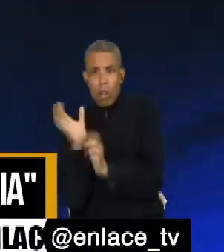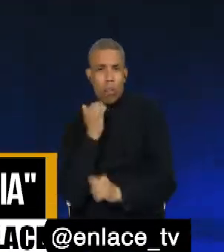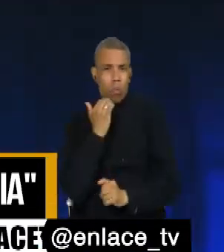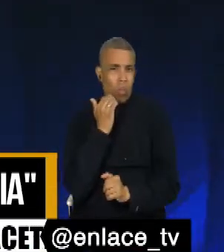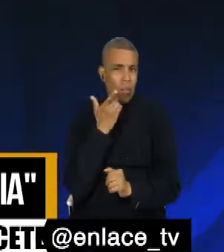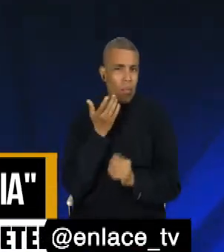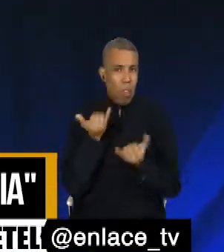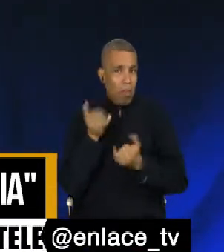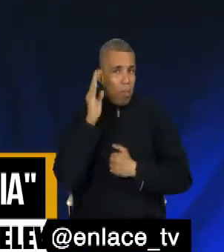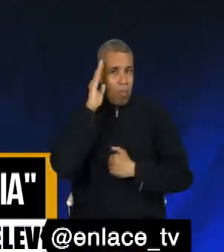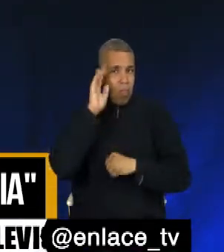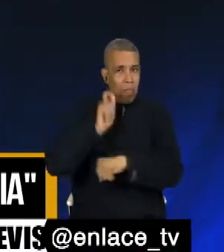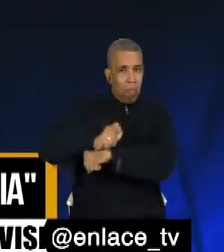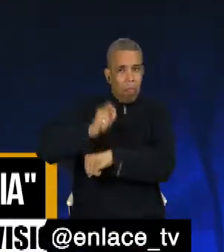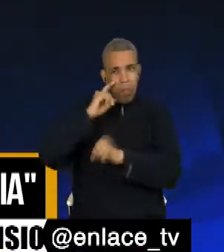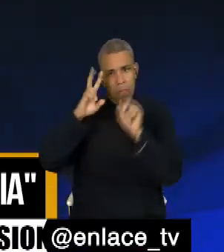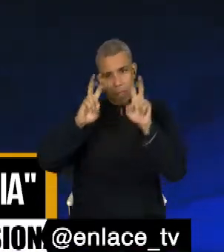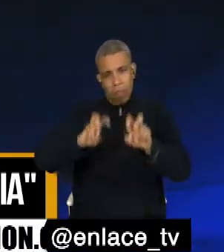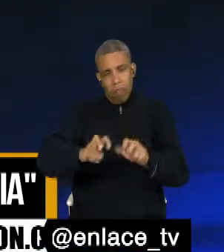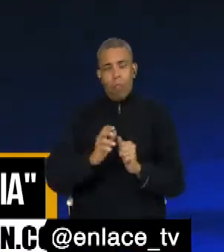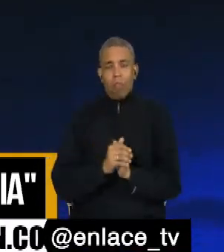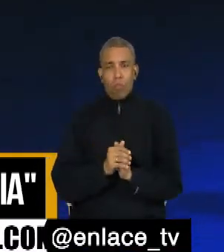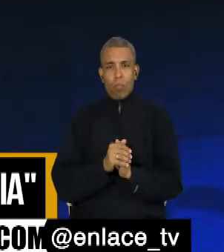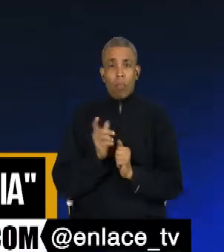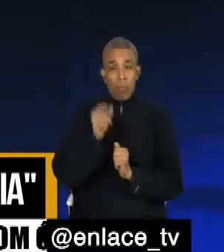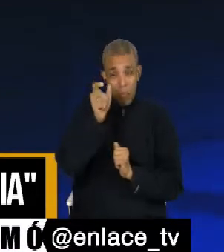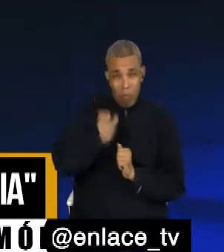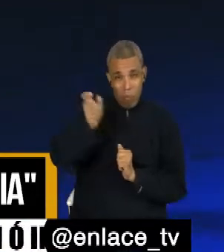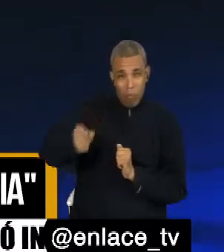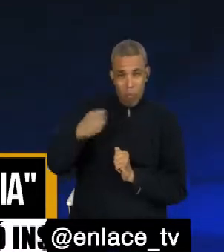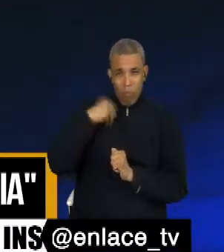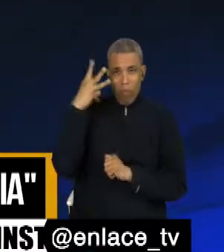ahí. En este mismo operativo, otras tres personas